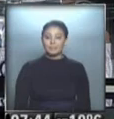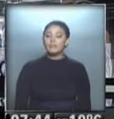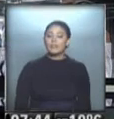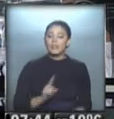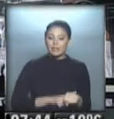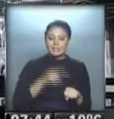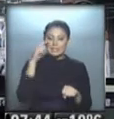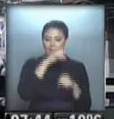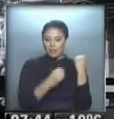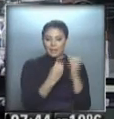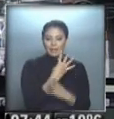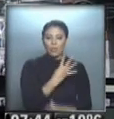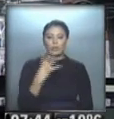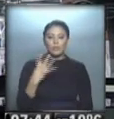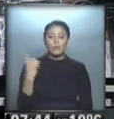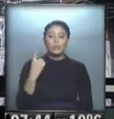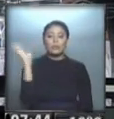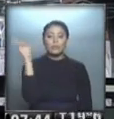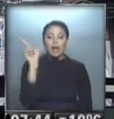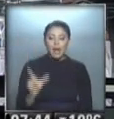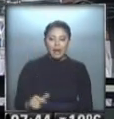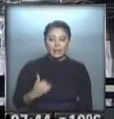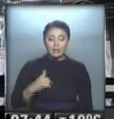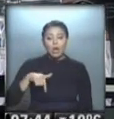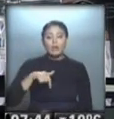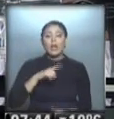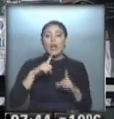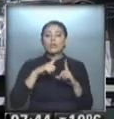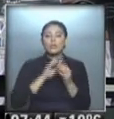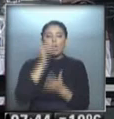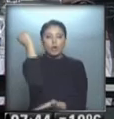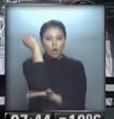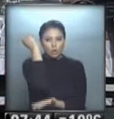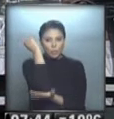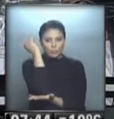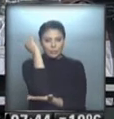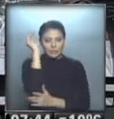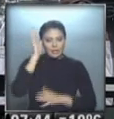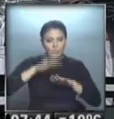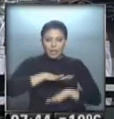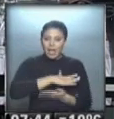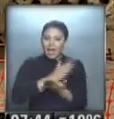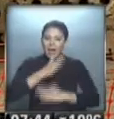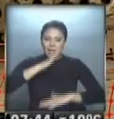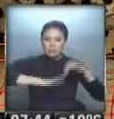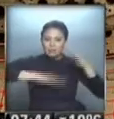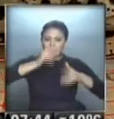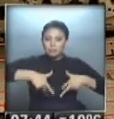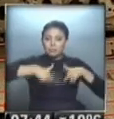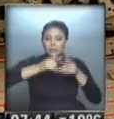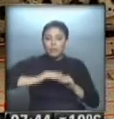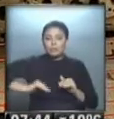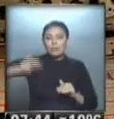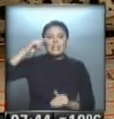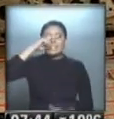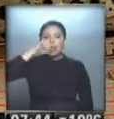44 minutos pasan de las 7 de la mañana en todo el país hablamos de los números de la economía el sector de la construcción que marca un crecimiento